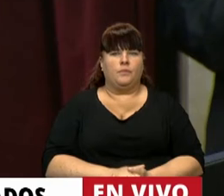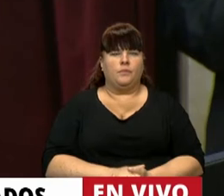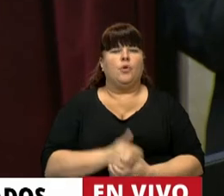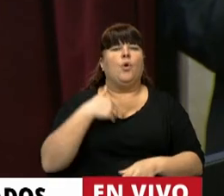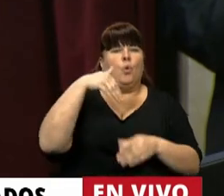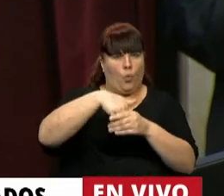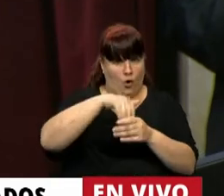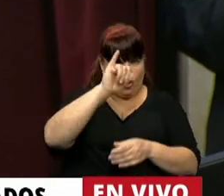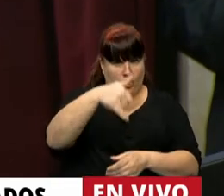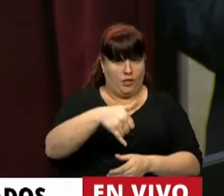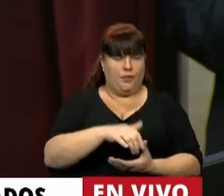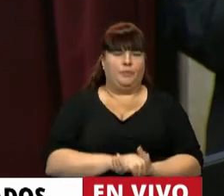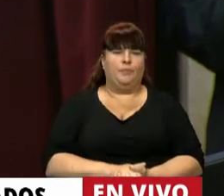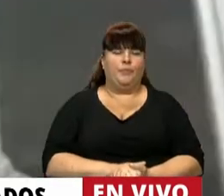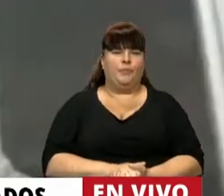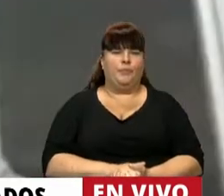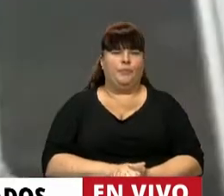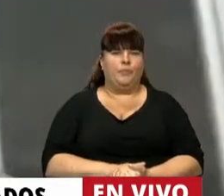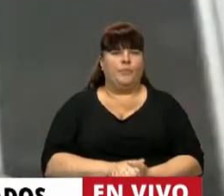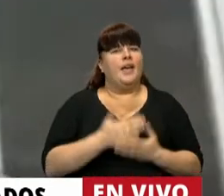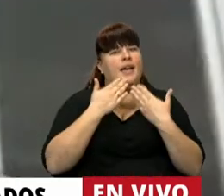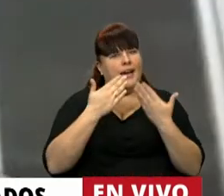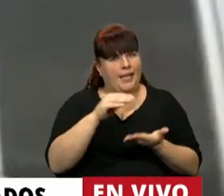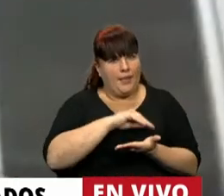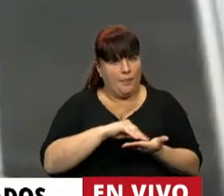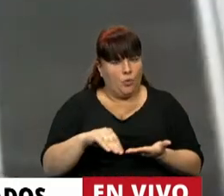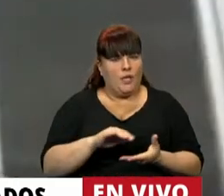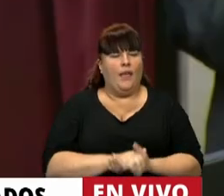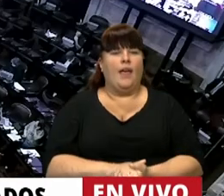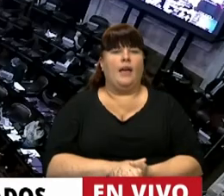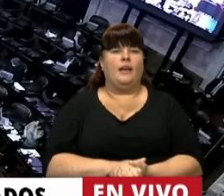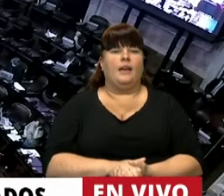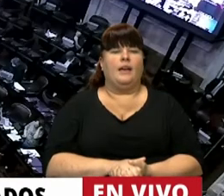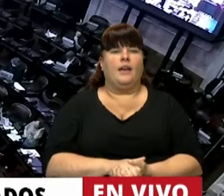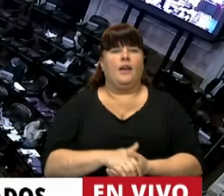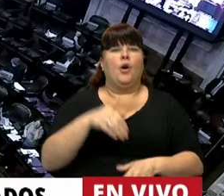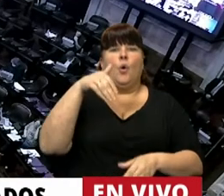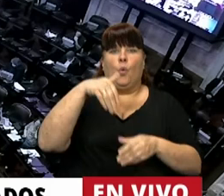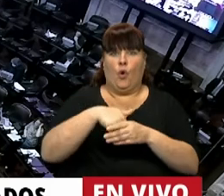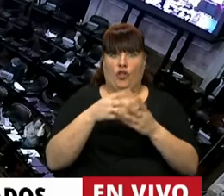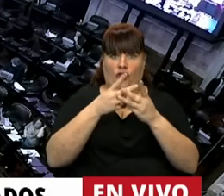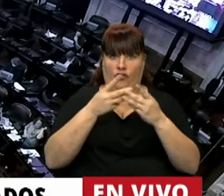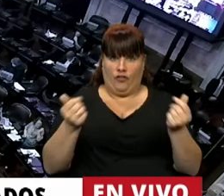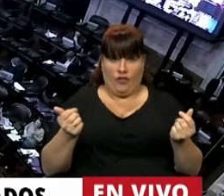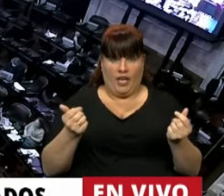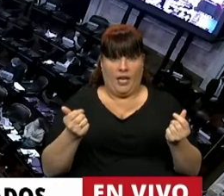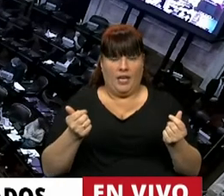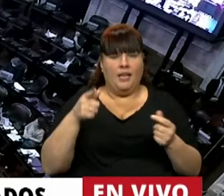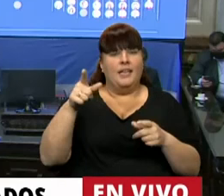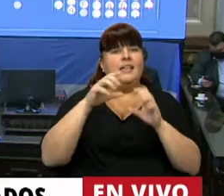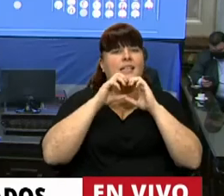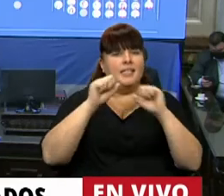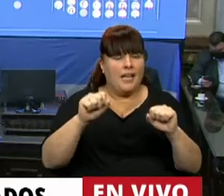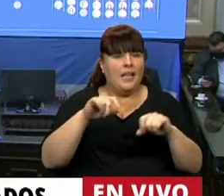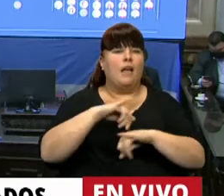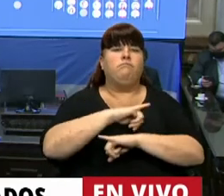Mi voto es afirmativo, presidente. Gracias, diputada. Se cierra la votación por